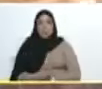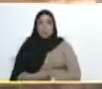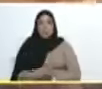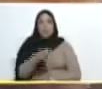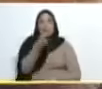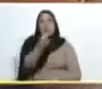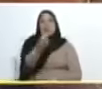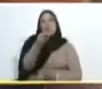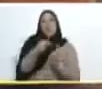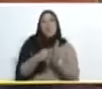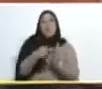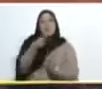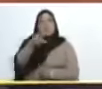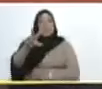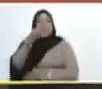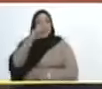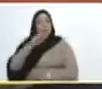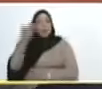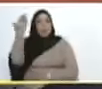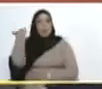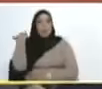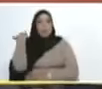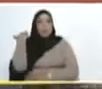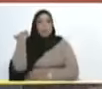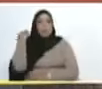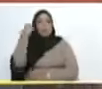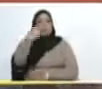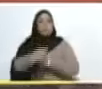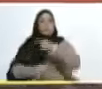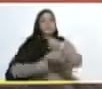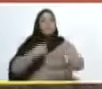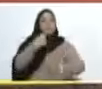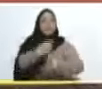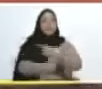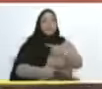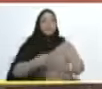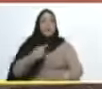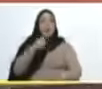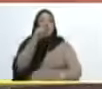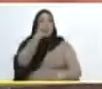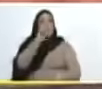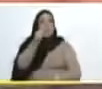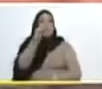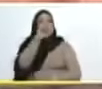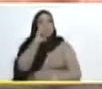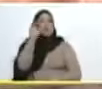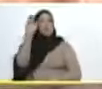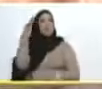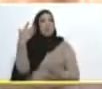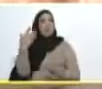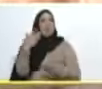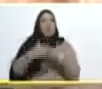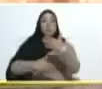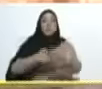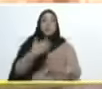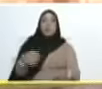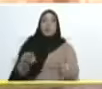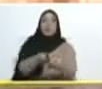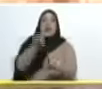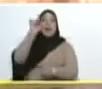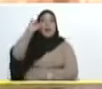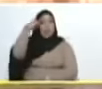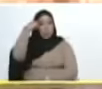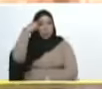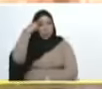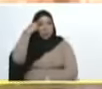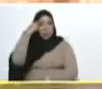diciembre 2023, pasarán los años, pasarán las décadas y las generaciones futuras recordarán